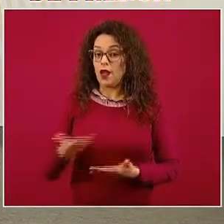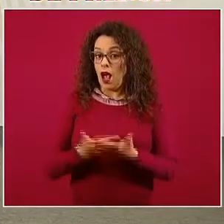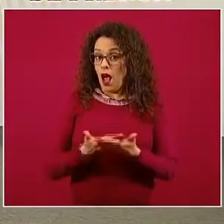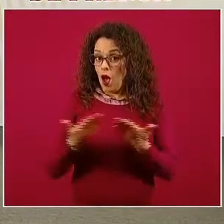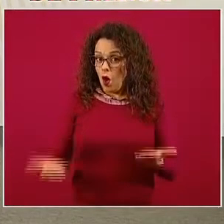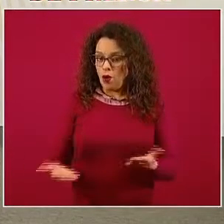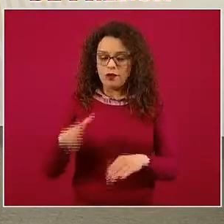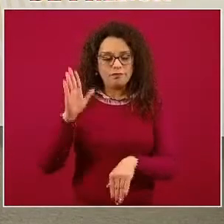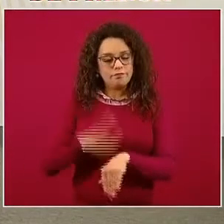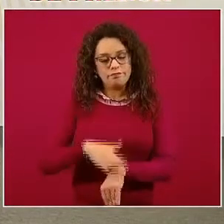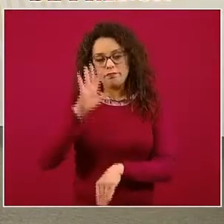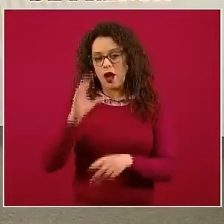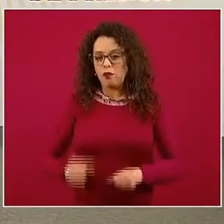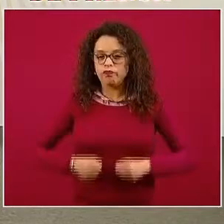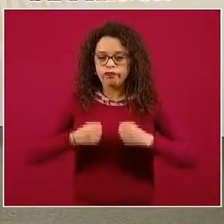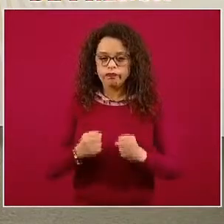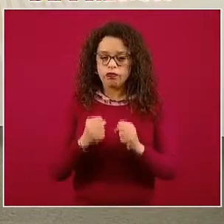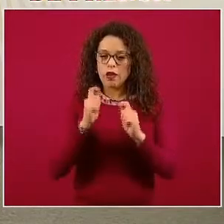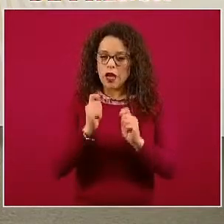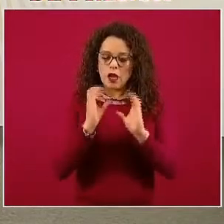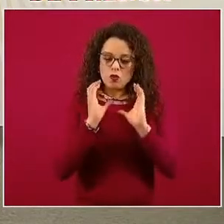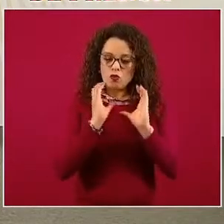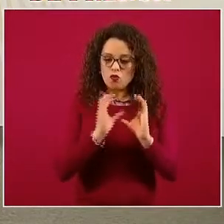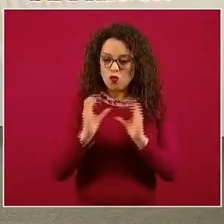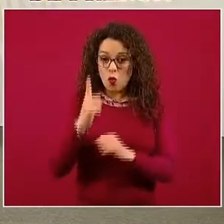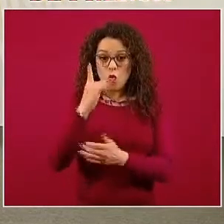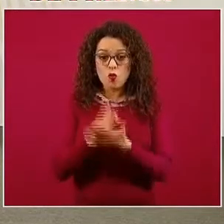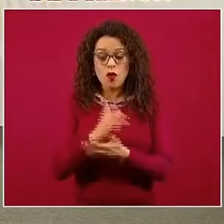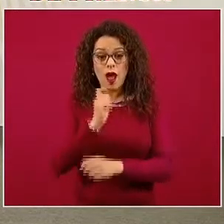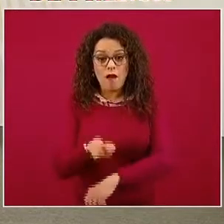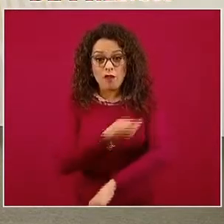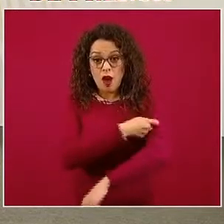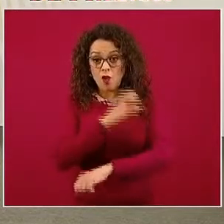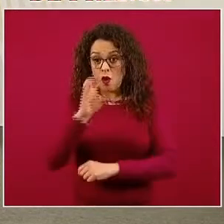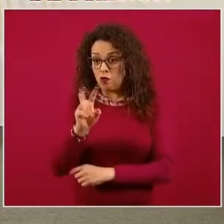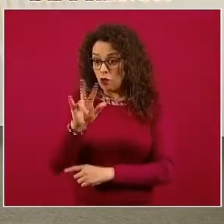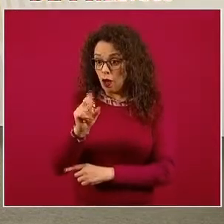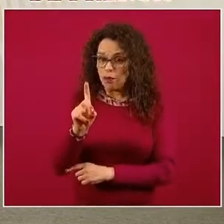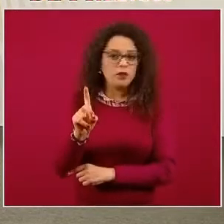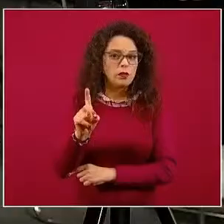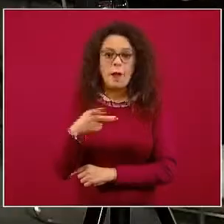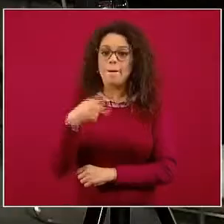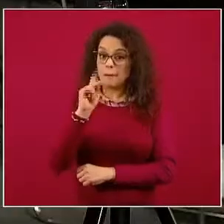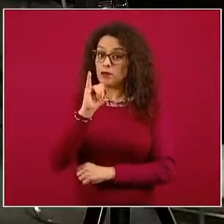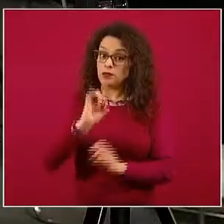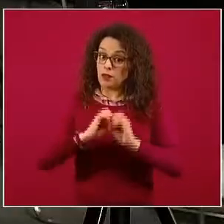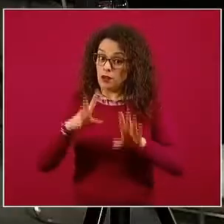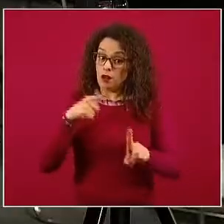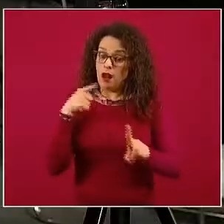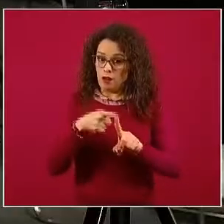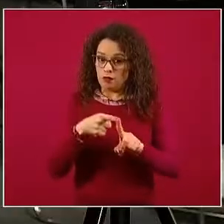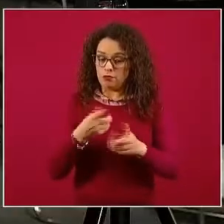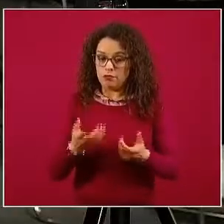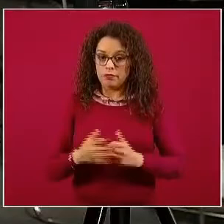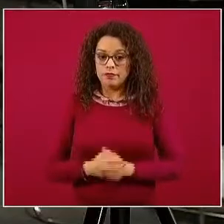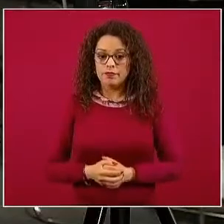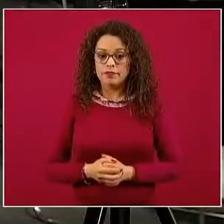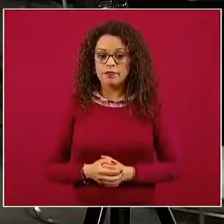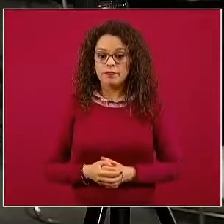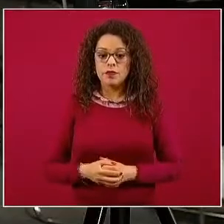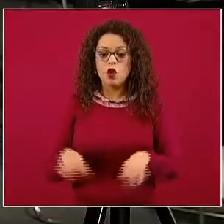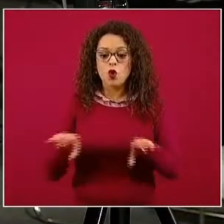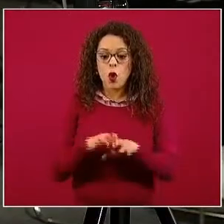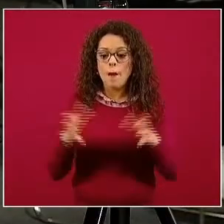especial cuidado, no solo para vacuna COVID, pero indudablemente para vacuna COVID, de que las condiciones en las que se